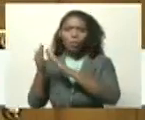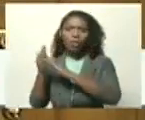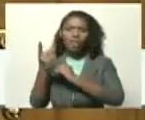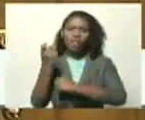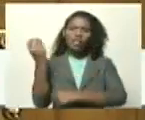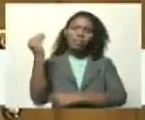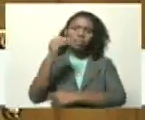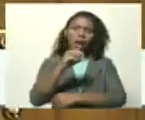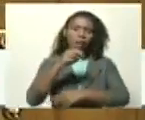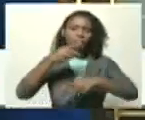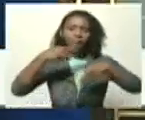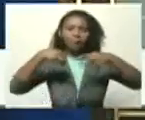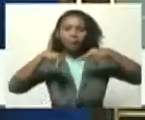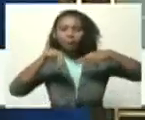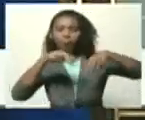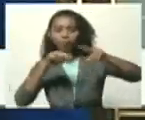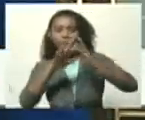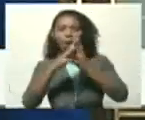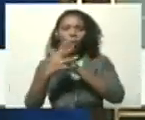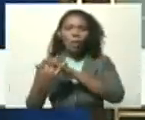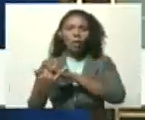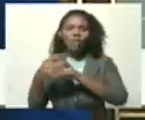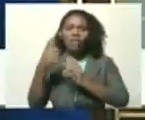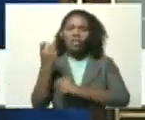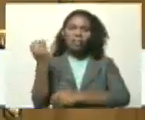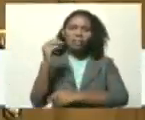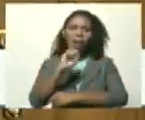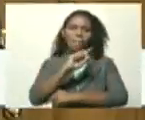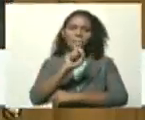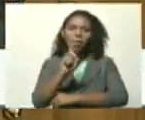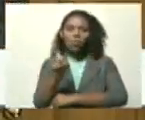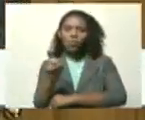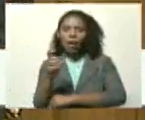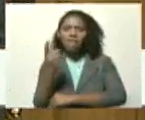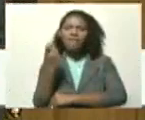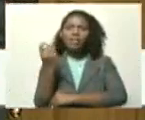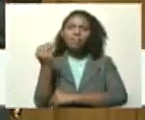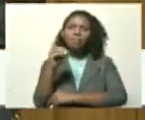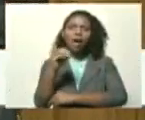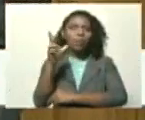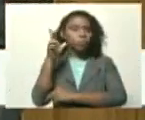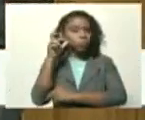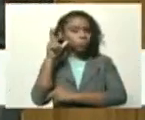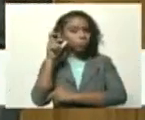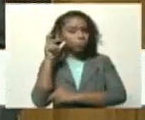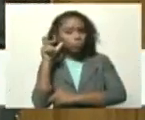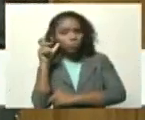faltan más caminatas por los barrios, faltan más preguntas, pero sobre todo falta más escucha.